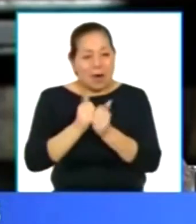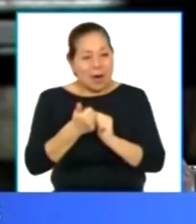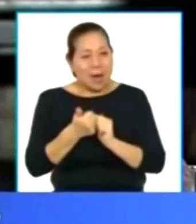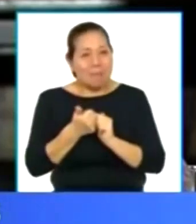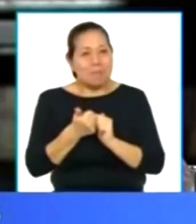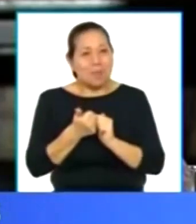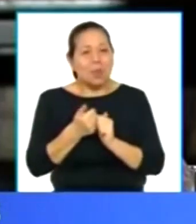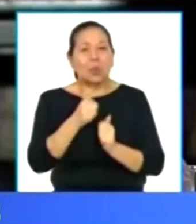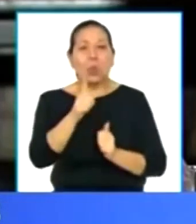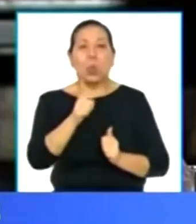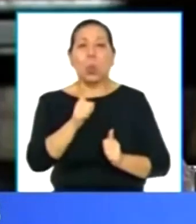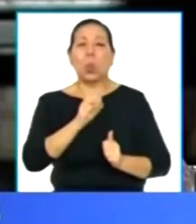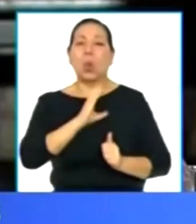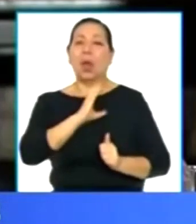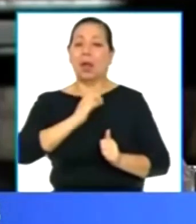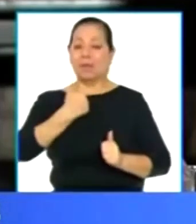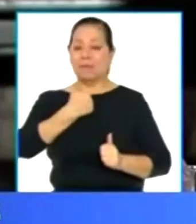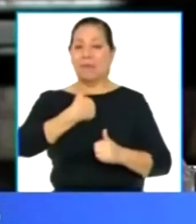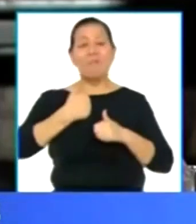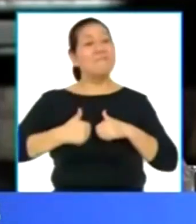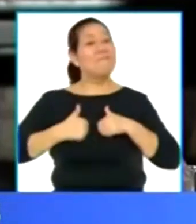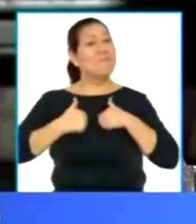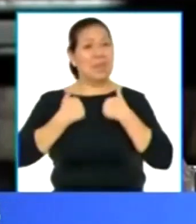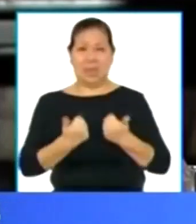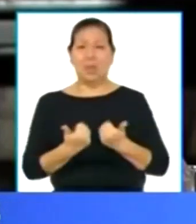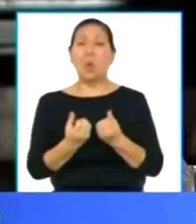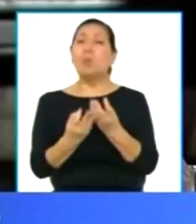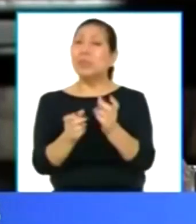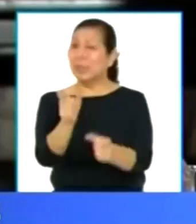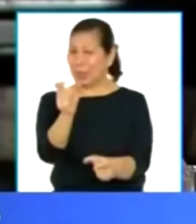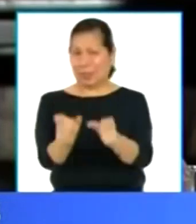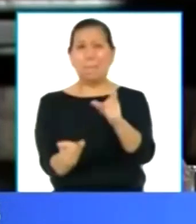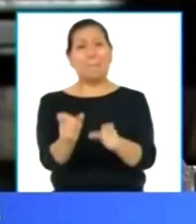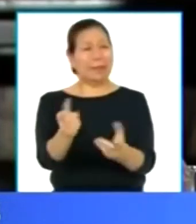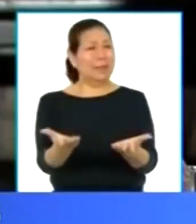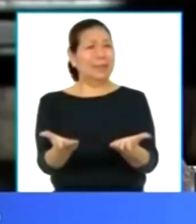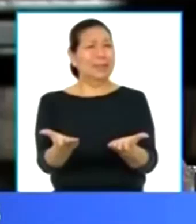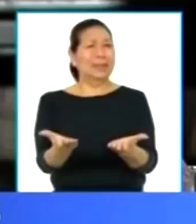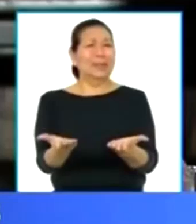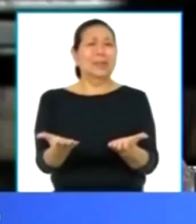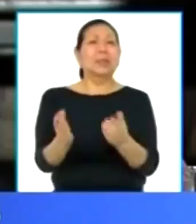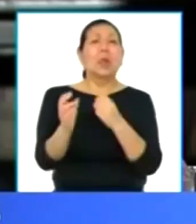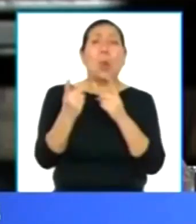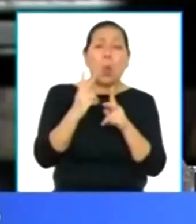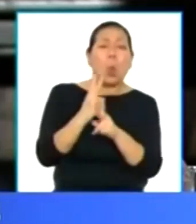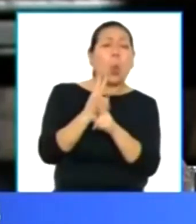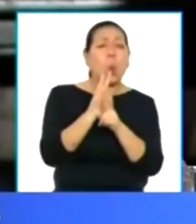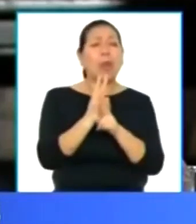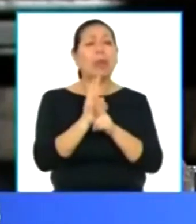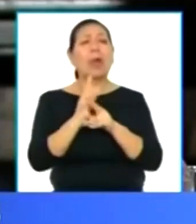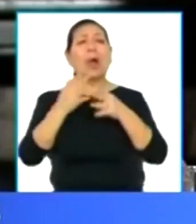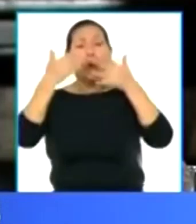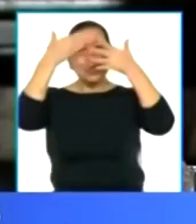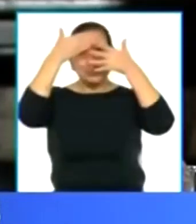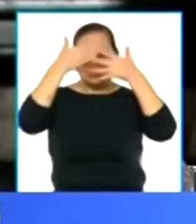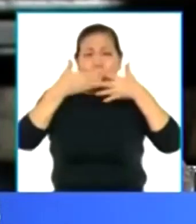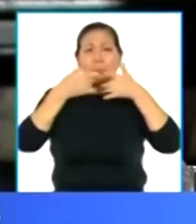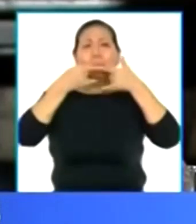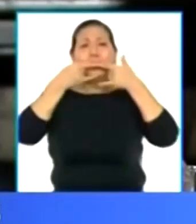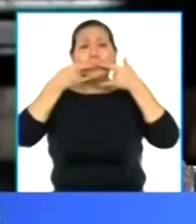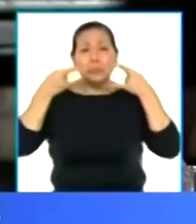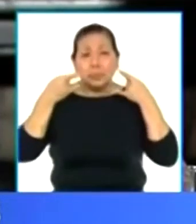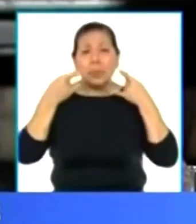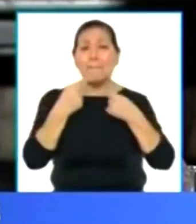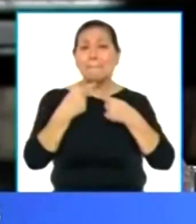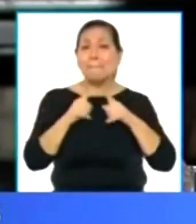en nuestro comportamiento. La mayoría de personas nos estamos protegiendo con el uso de